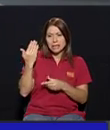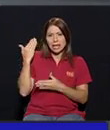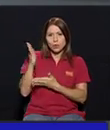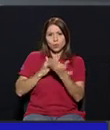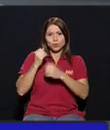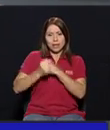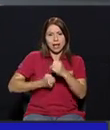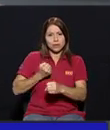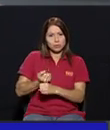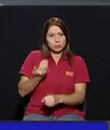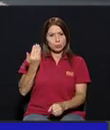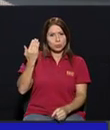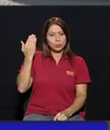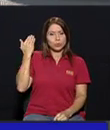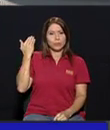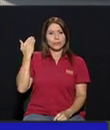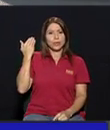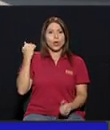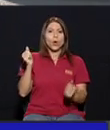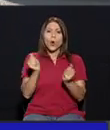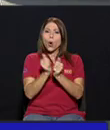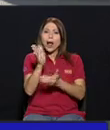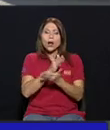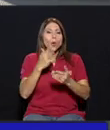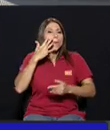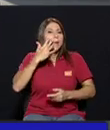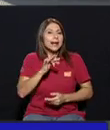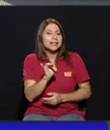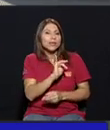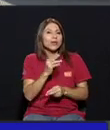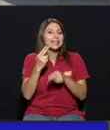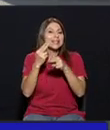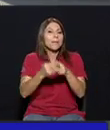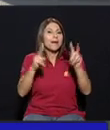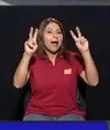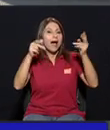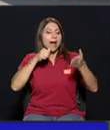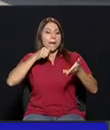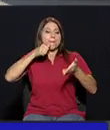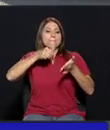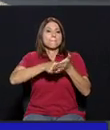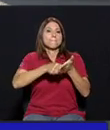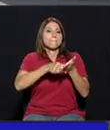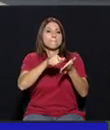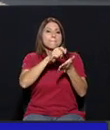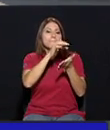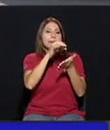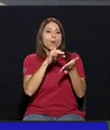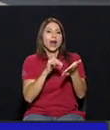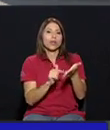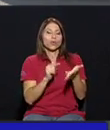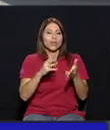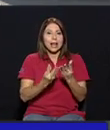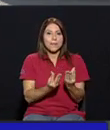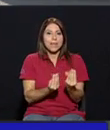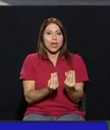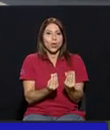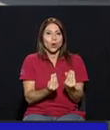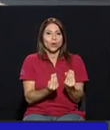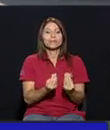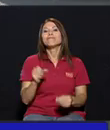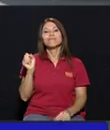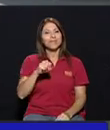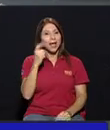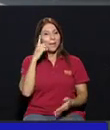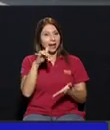unos cuantos años más, echando para atrás, con algo similar que fue el llamado Memorándum del Miedo. También. Precisamente para